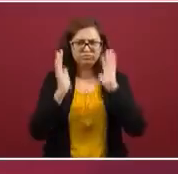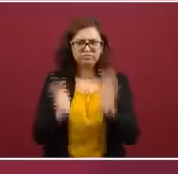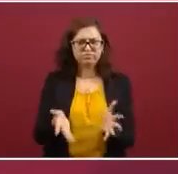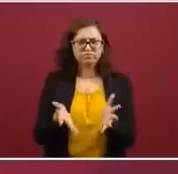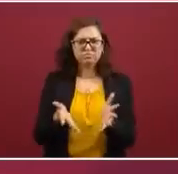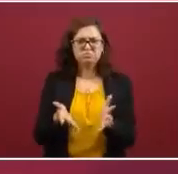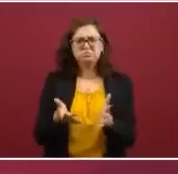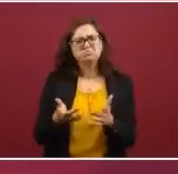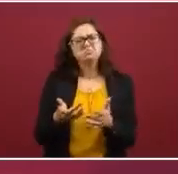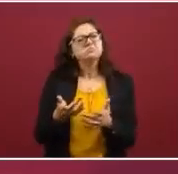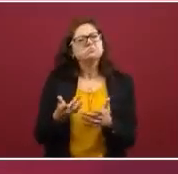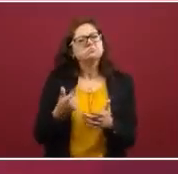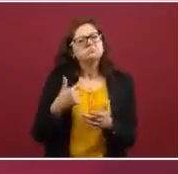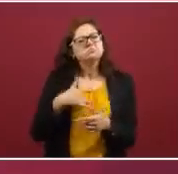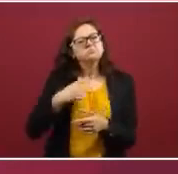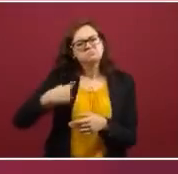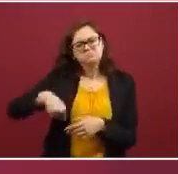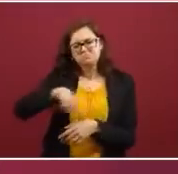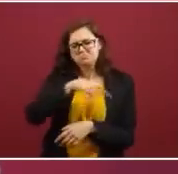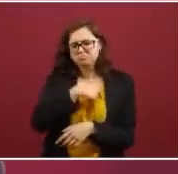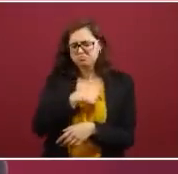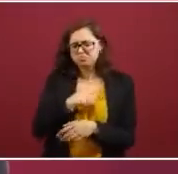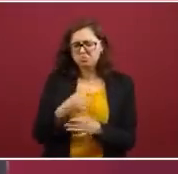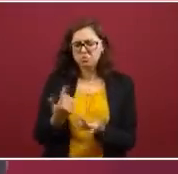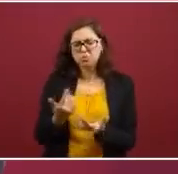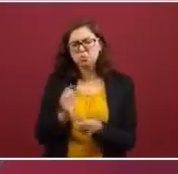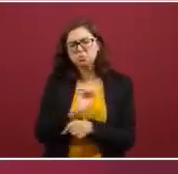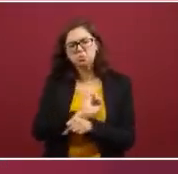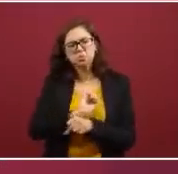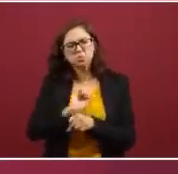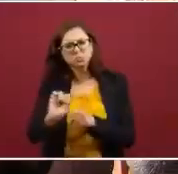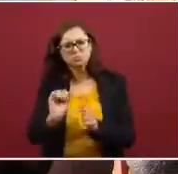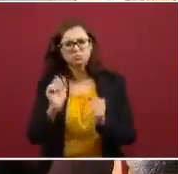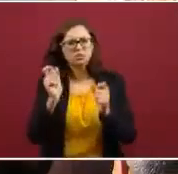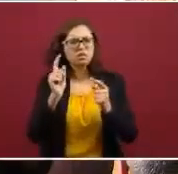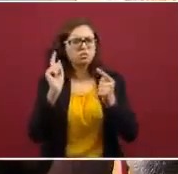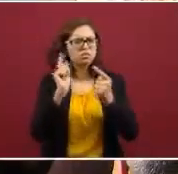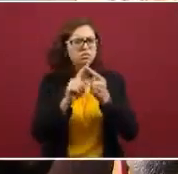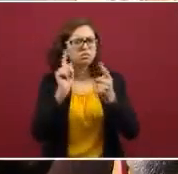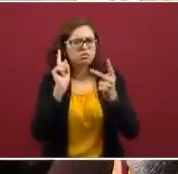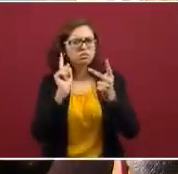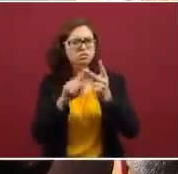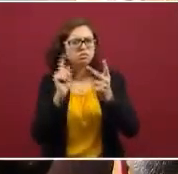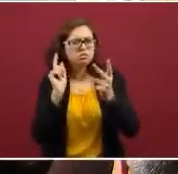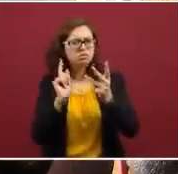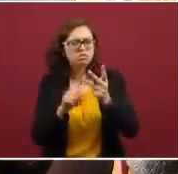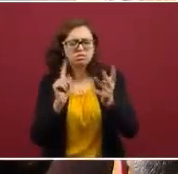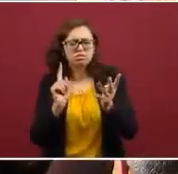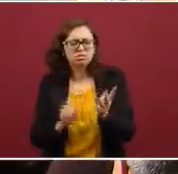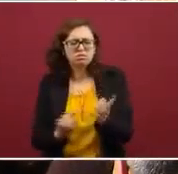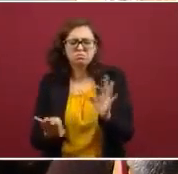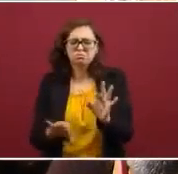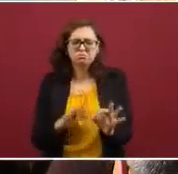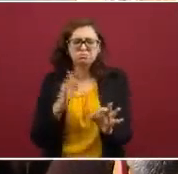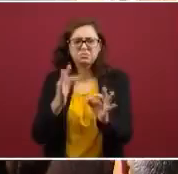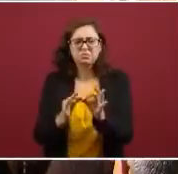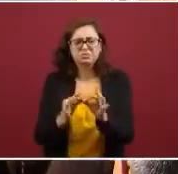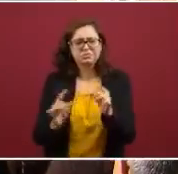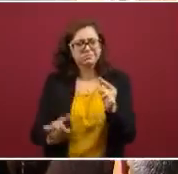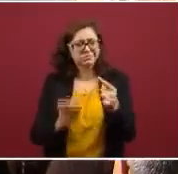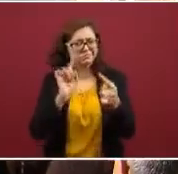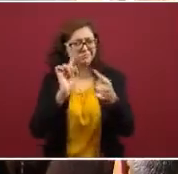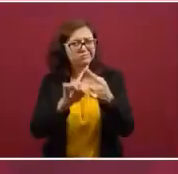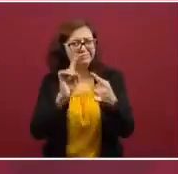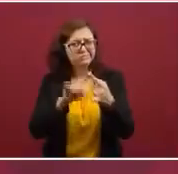sencilla pero muy trascendente. La fórmula consiste en acabar con la